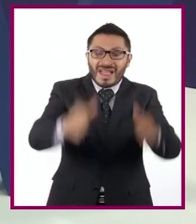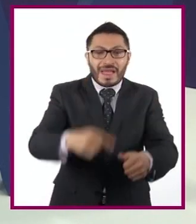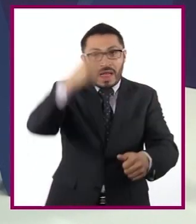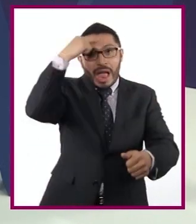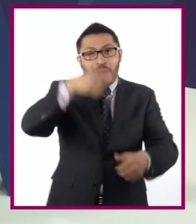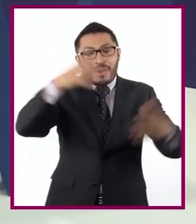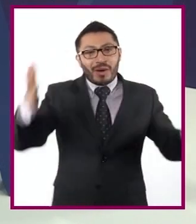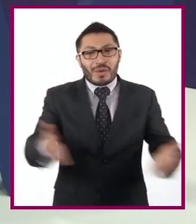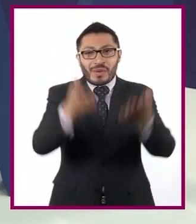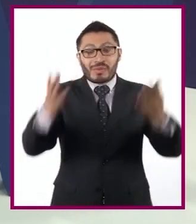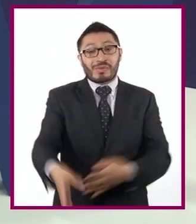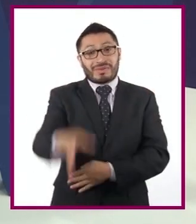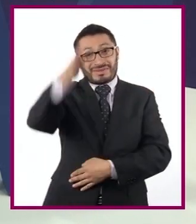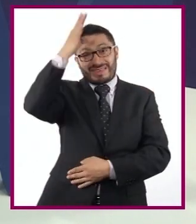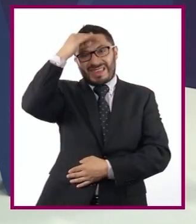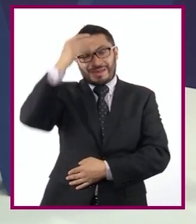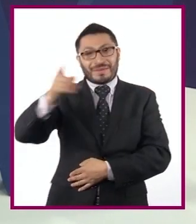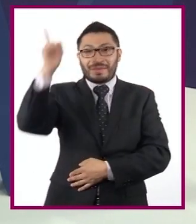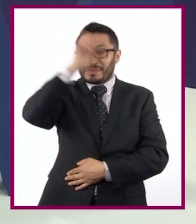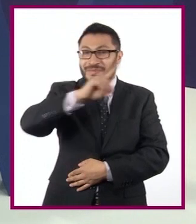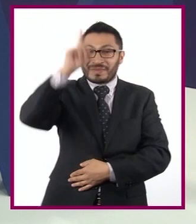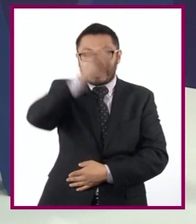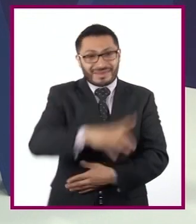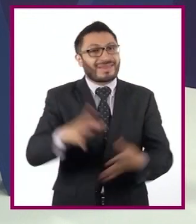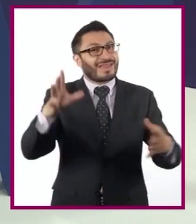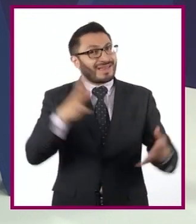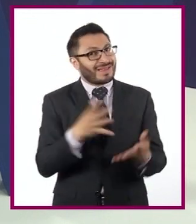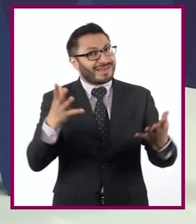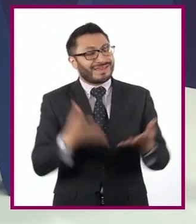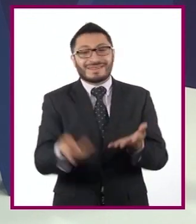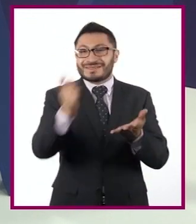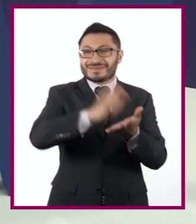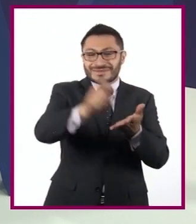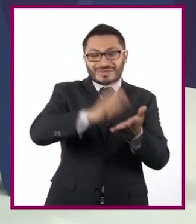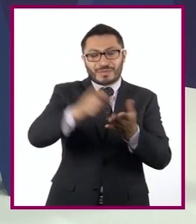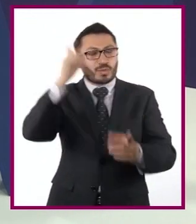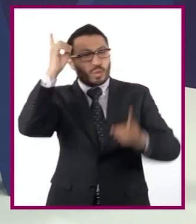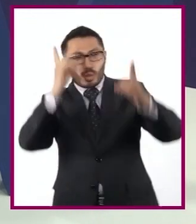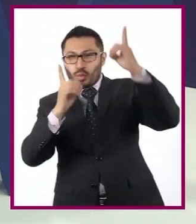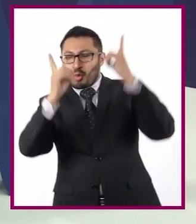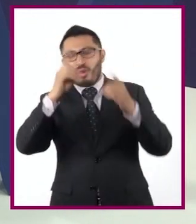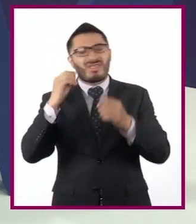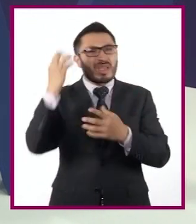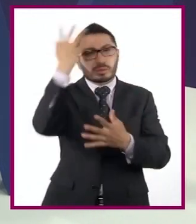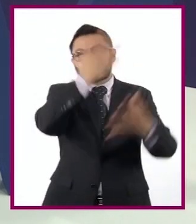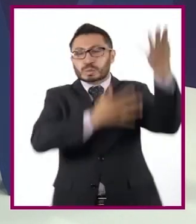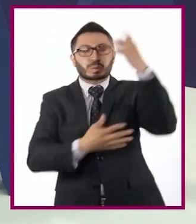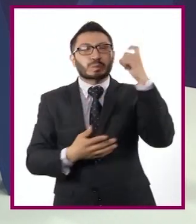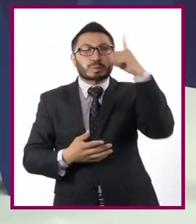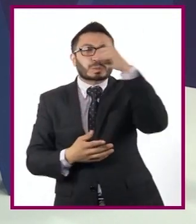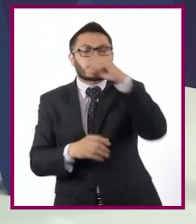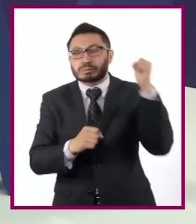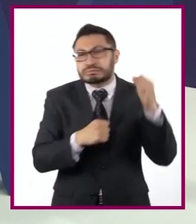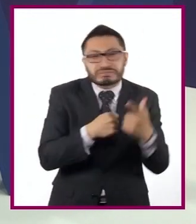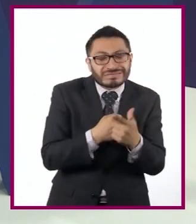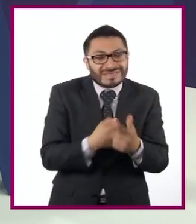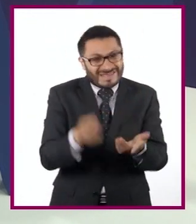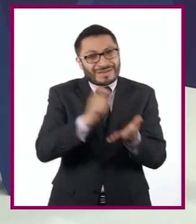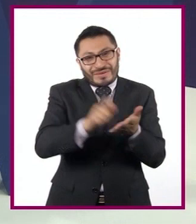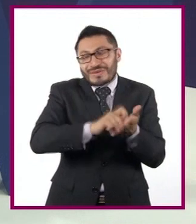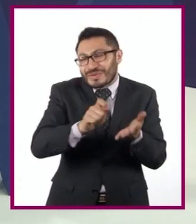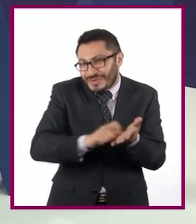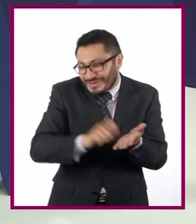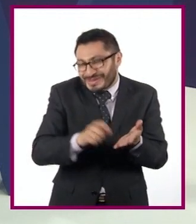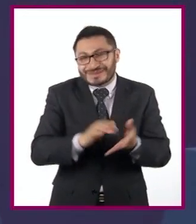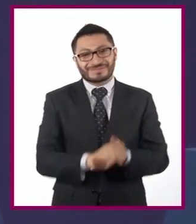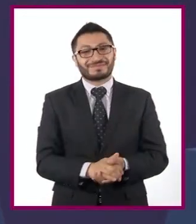su conocimiento, así que les recomiendo llevar un registro de las dudas, inquietudes o dificultades que surjan durante los planteamientos